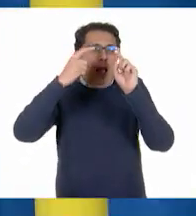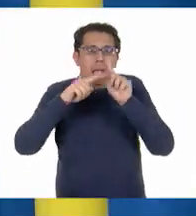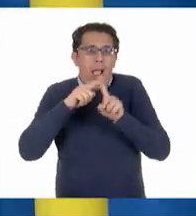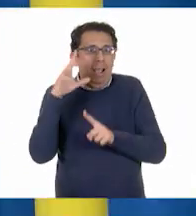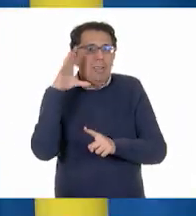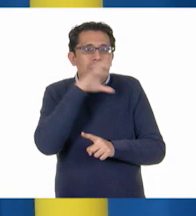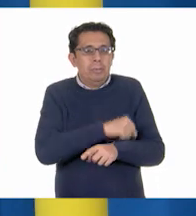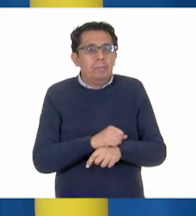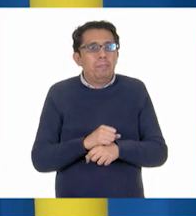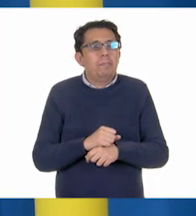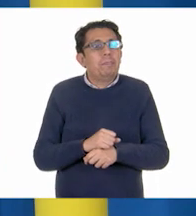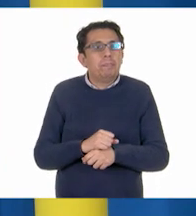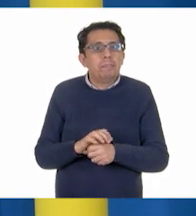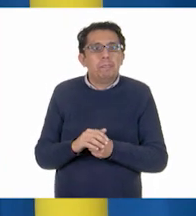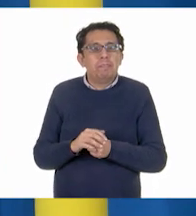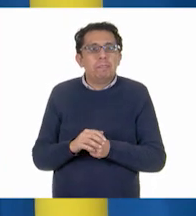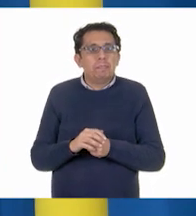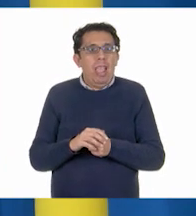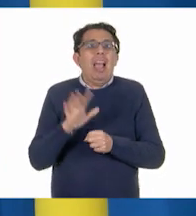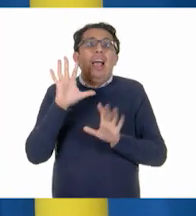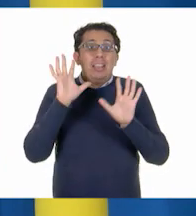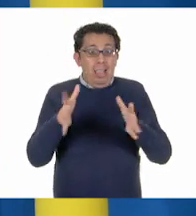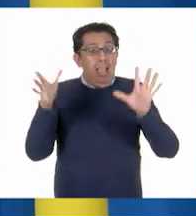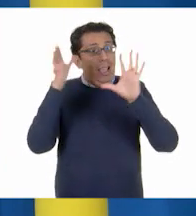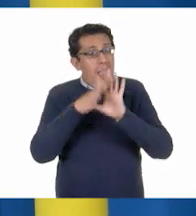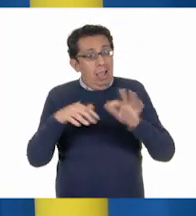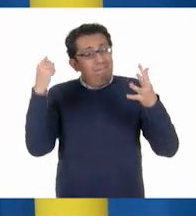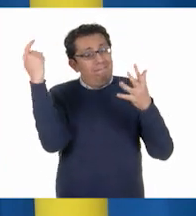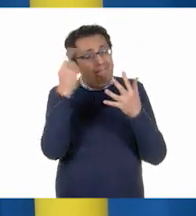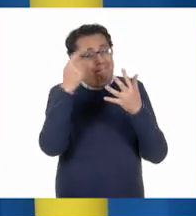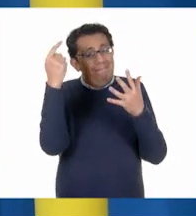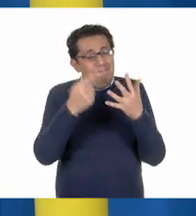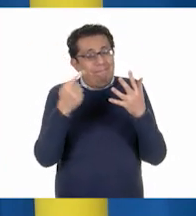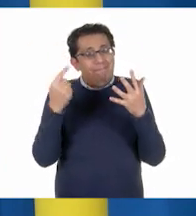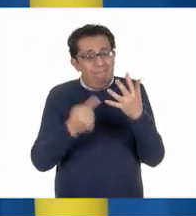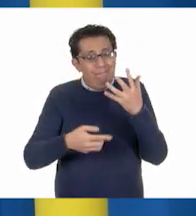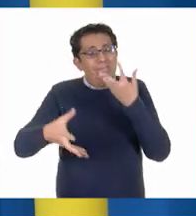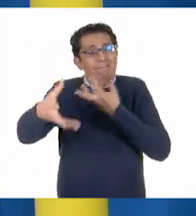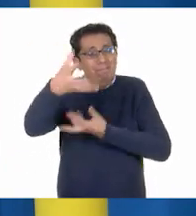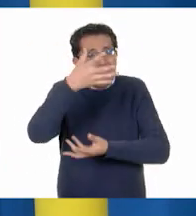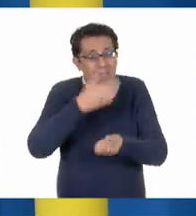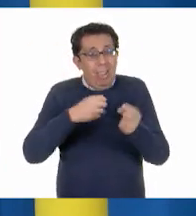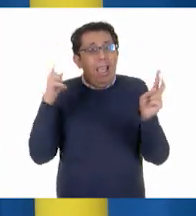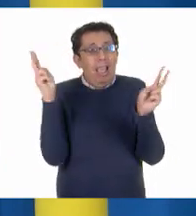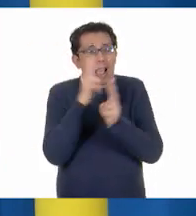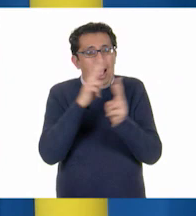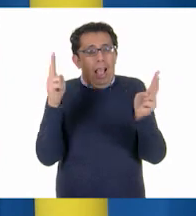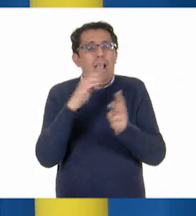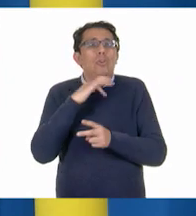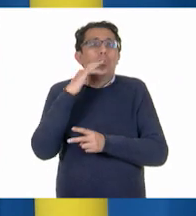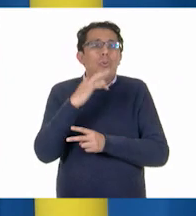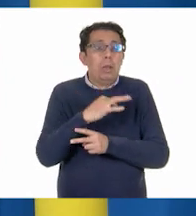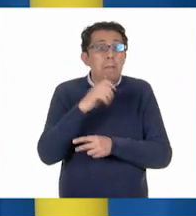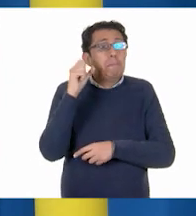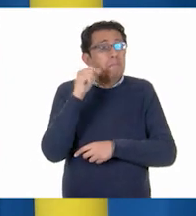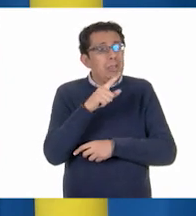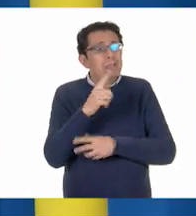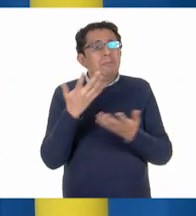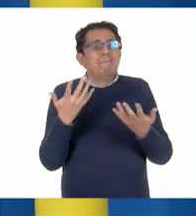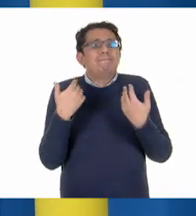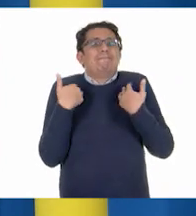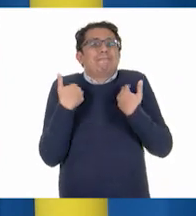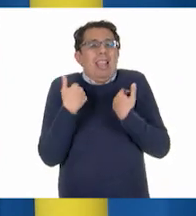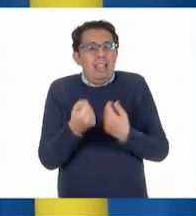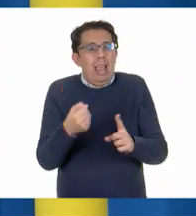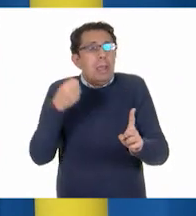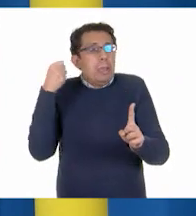Ya vimos todas las consecuencias que tiene no solo la contaminación del aire, También estamos viendo los impactos